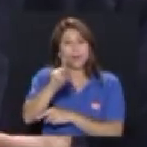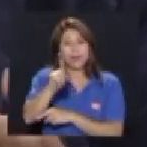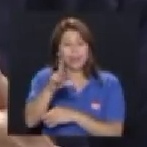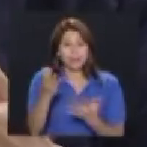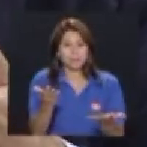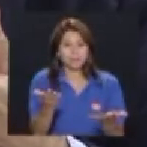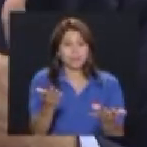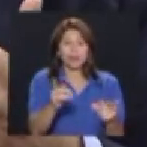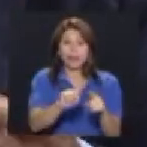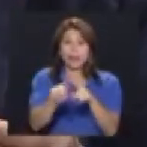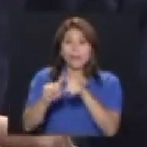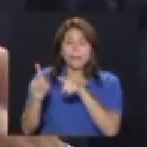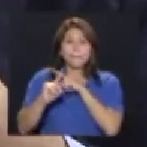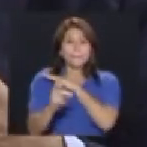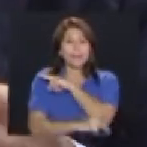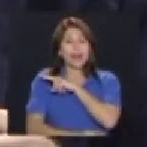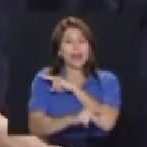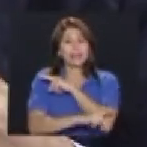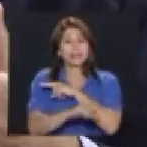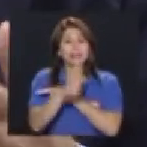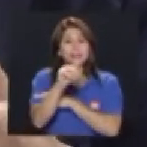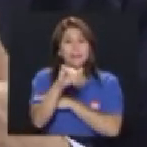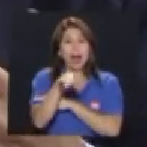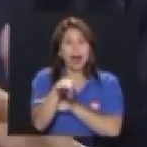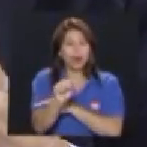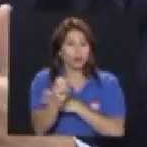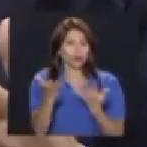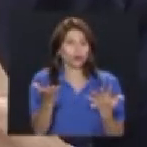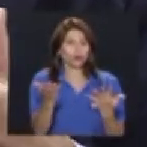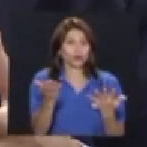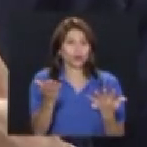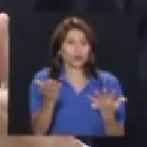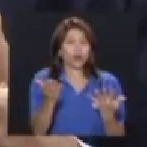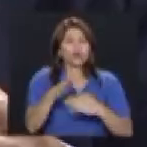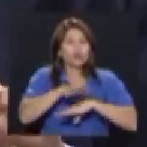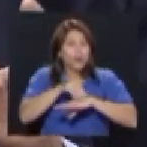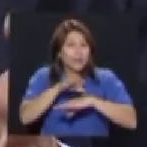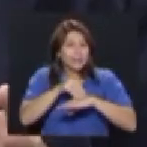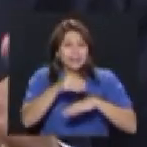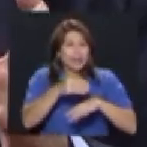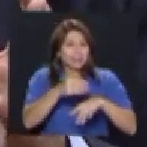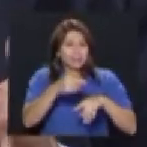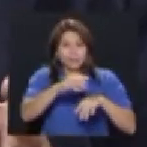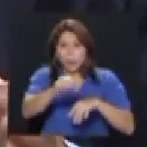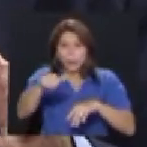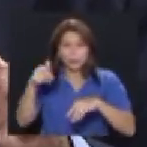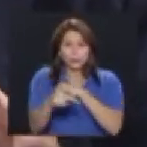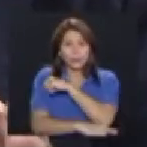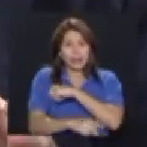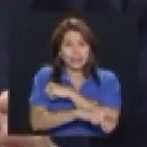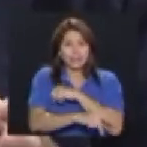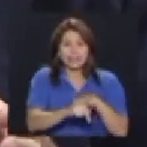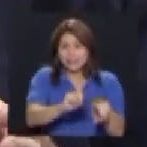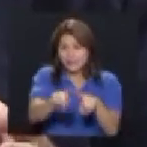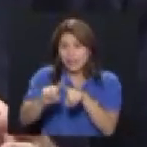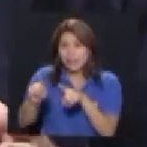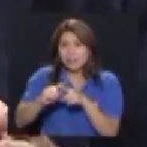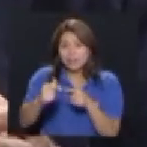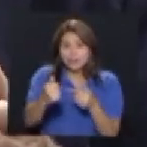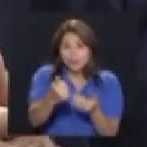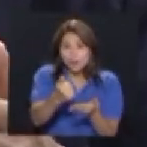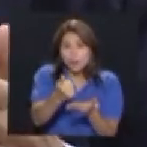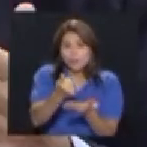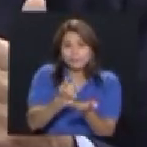los Países Bajos, Suecia, etcétera. Fuimos construyendo también nuestra base